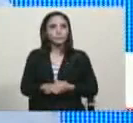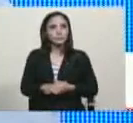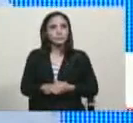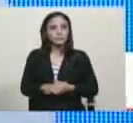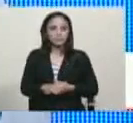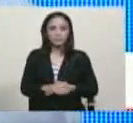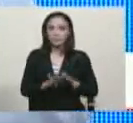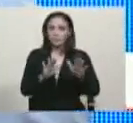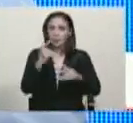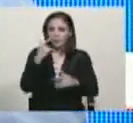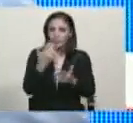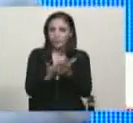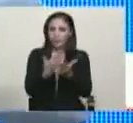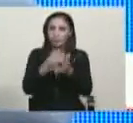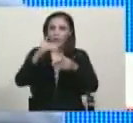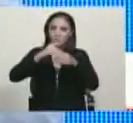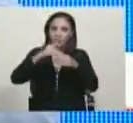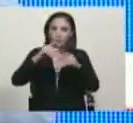Fíjense ustedes,